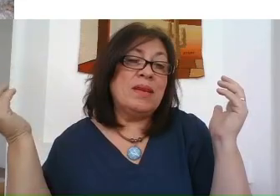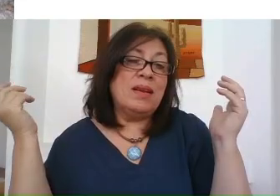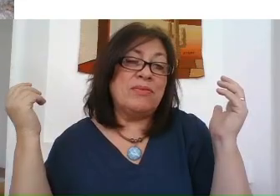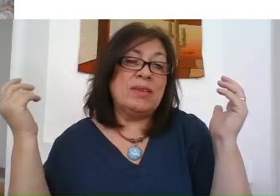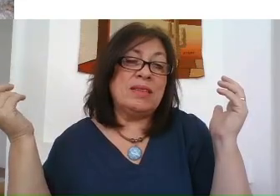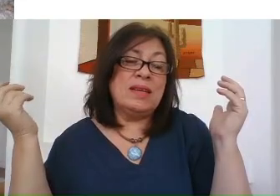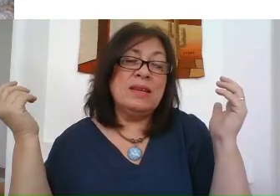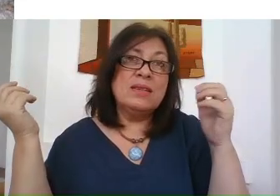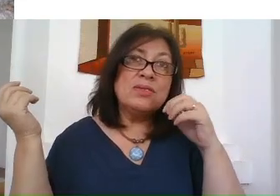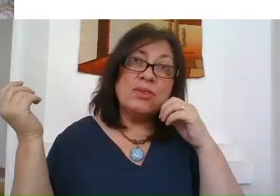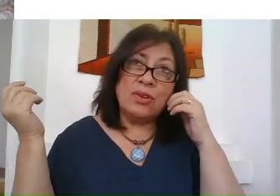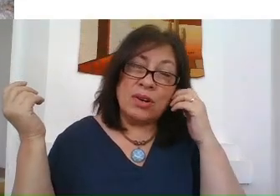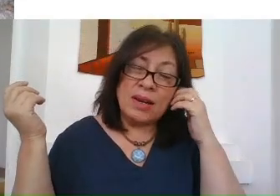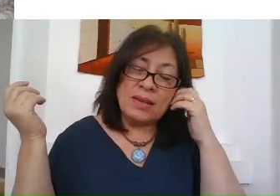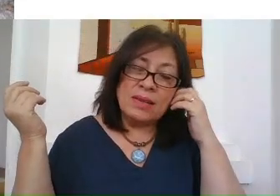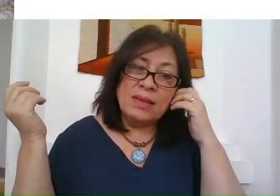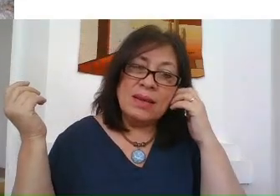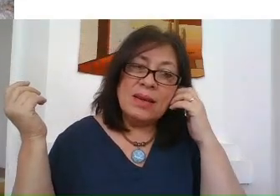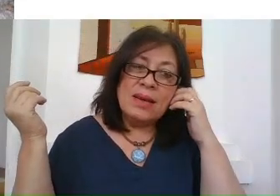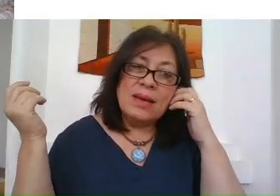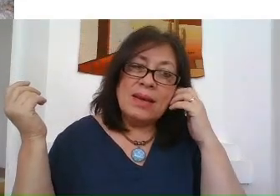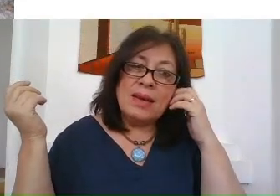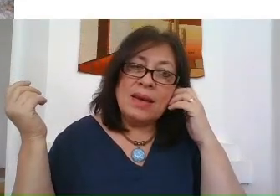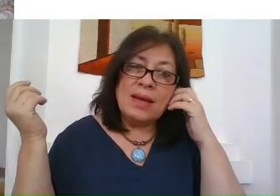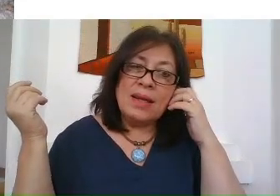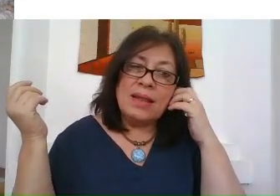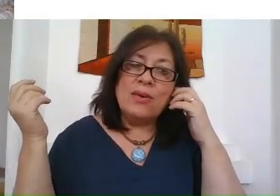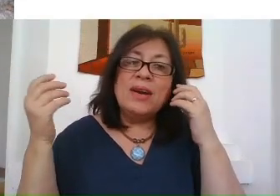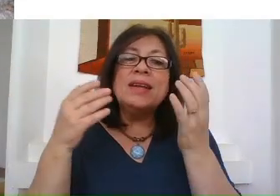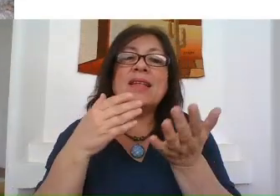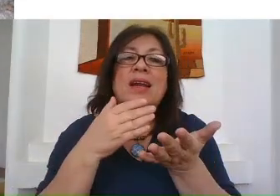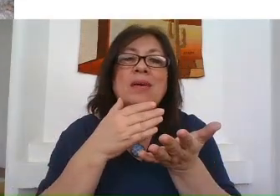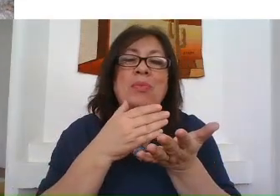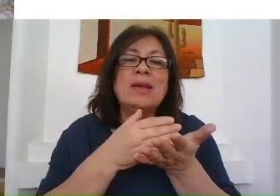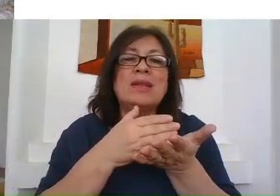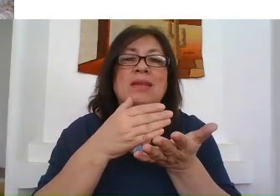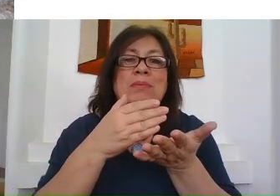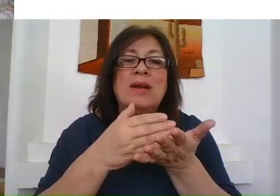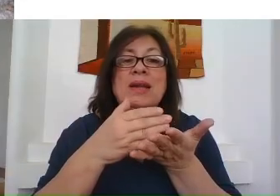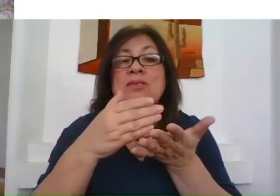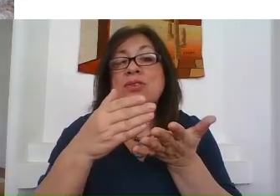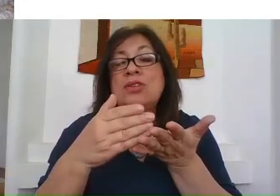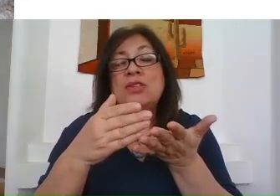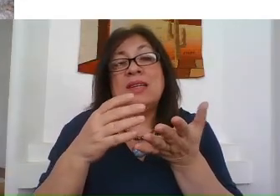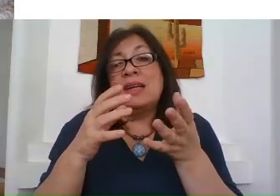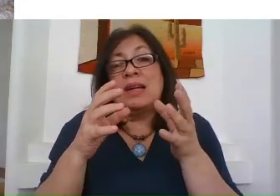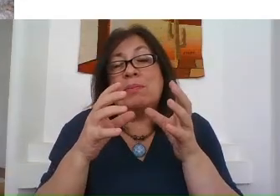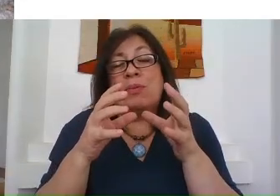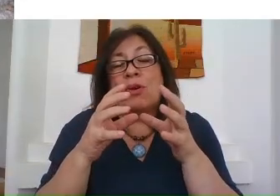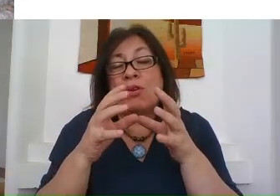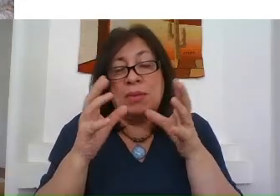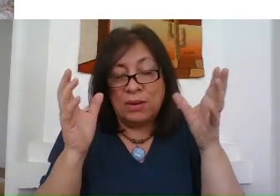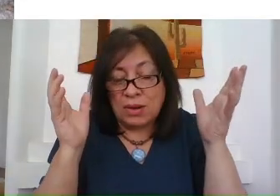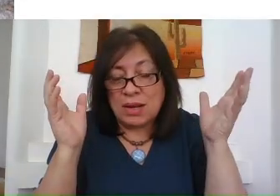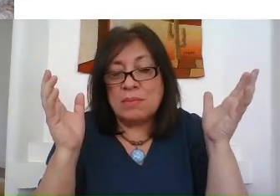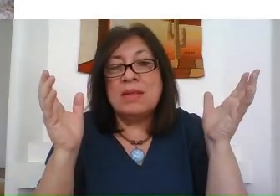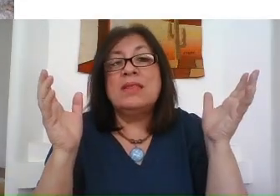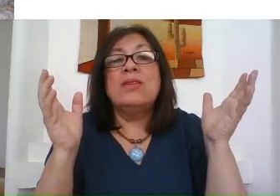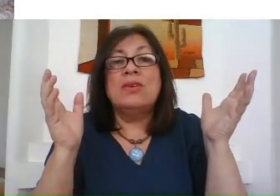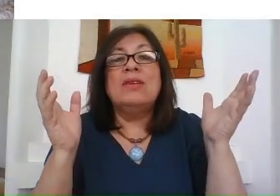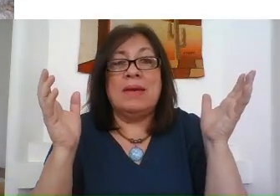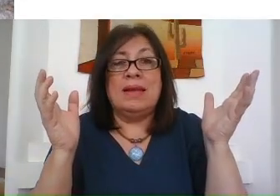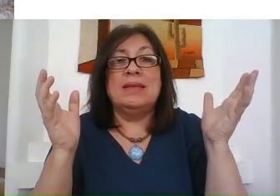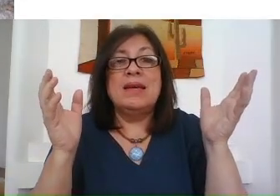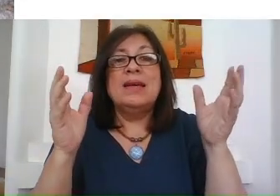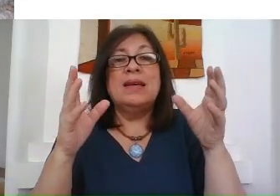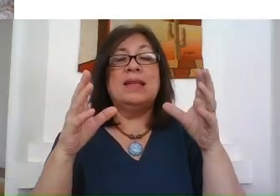donde proviene la fuente sonora. Digo, esta respuesta temprana al sonido tiene por lo menos